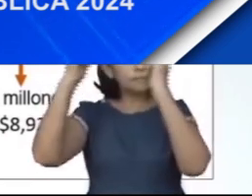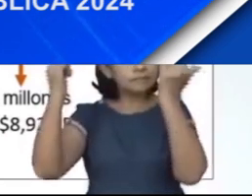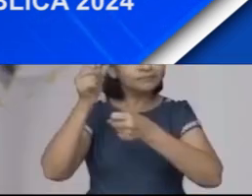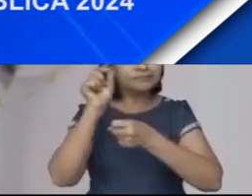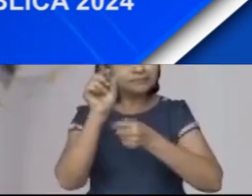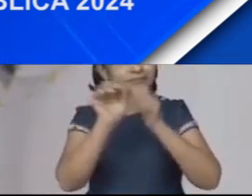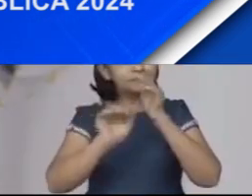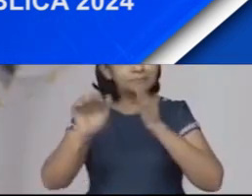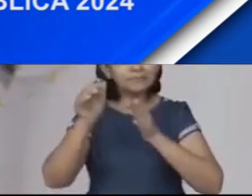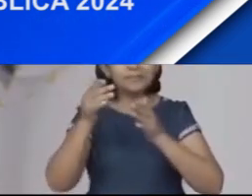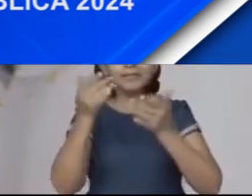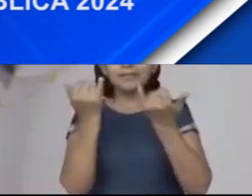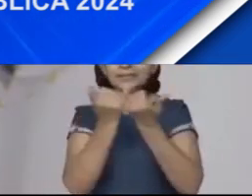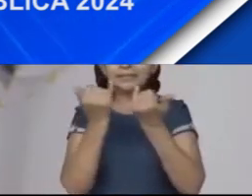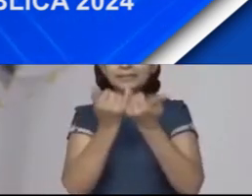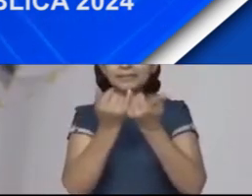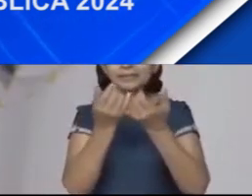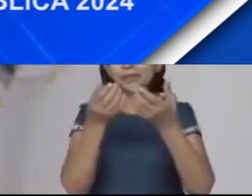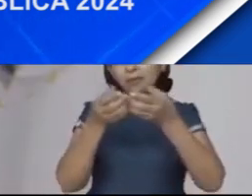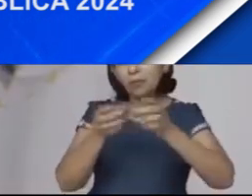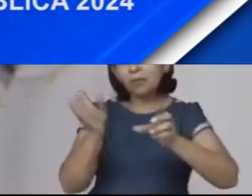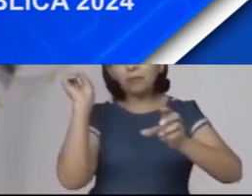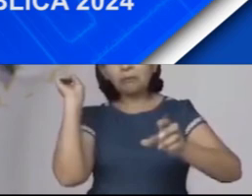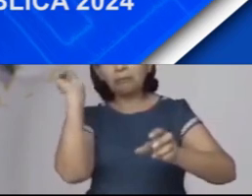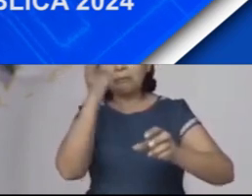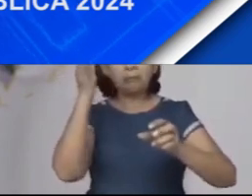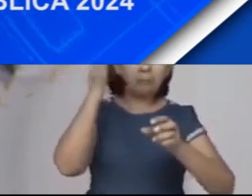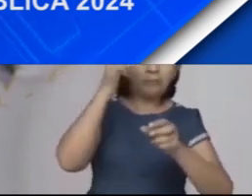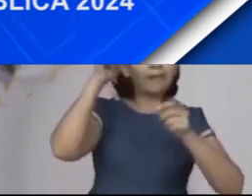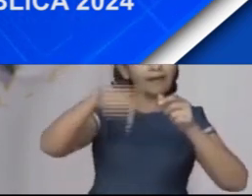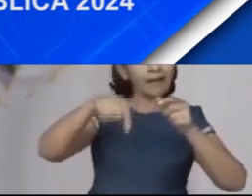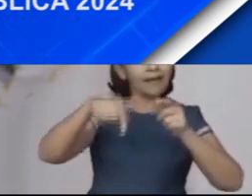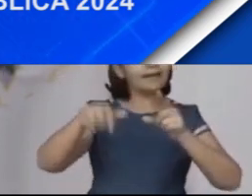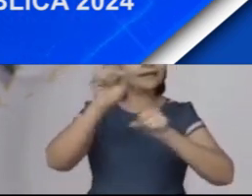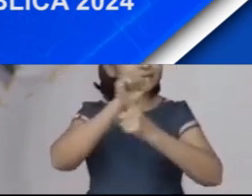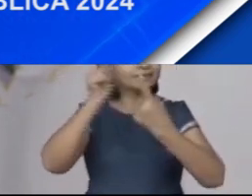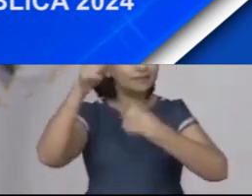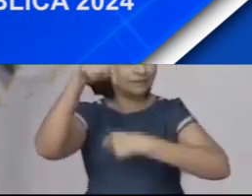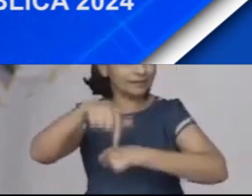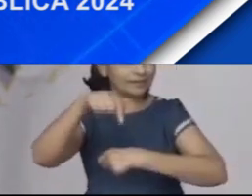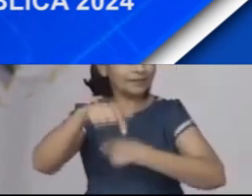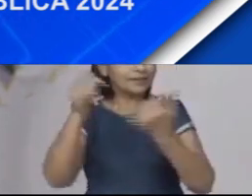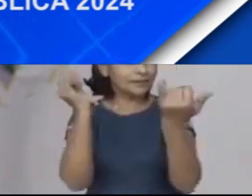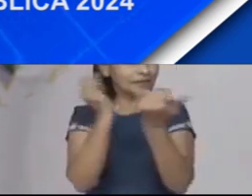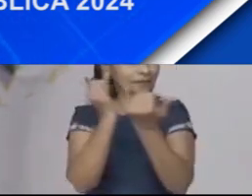internacionales, con las relaciones bilaterales y además